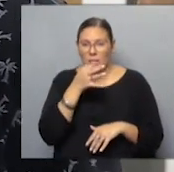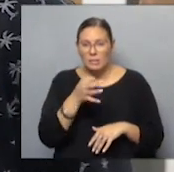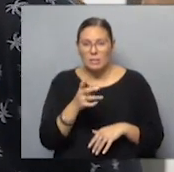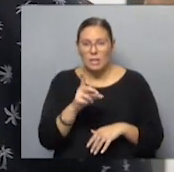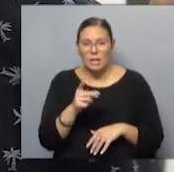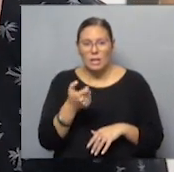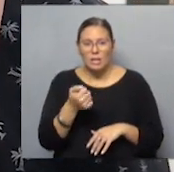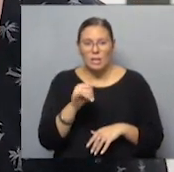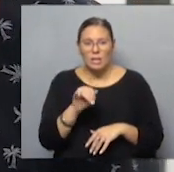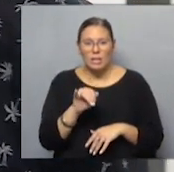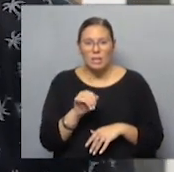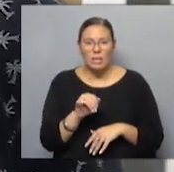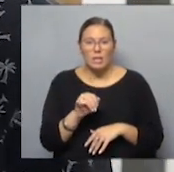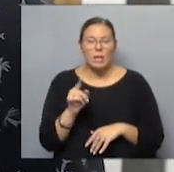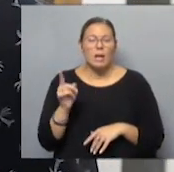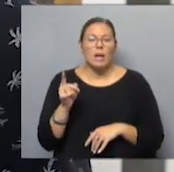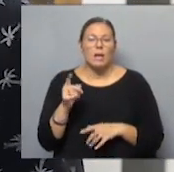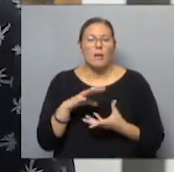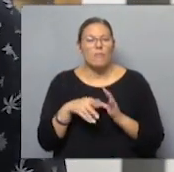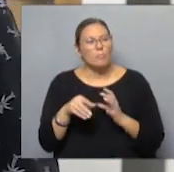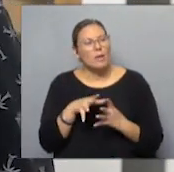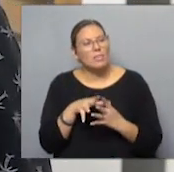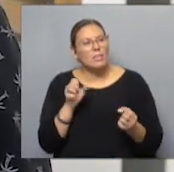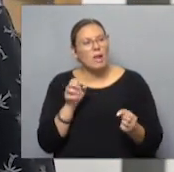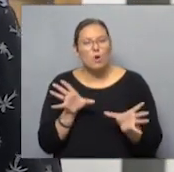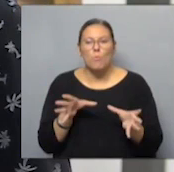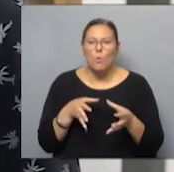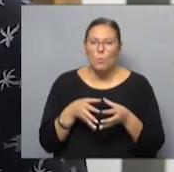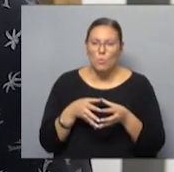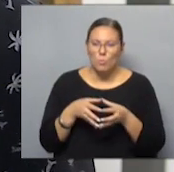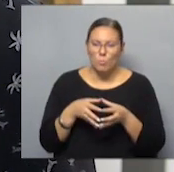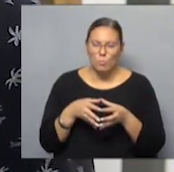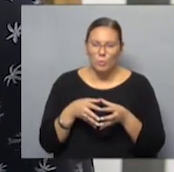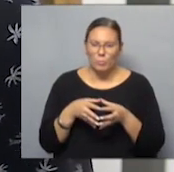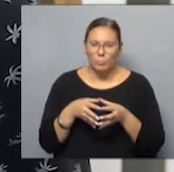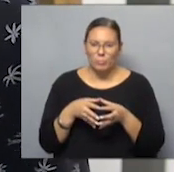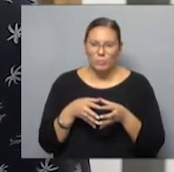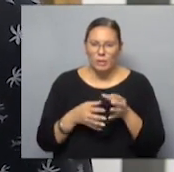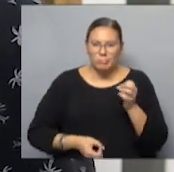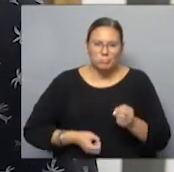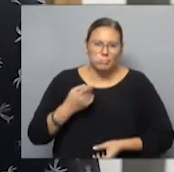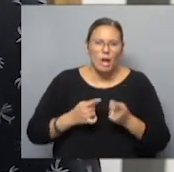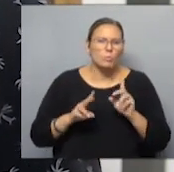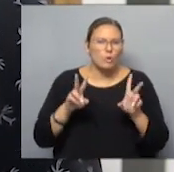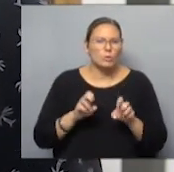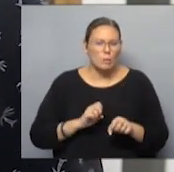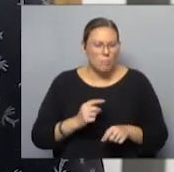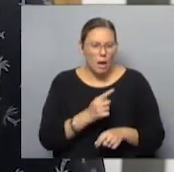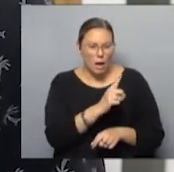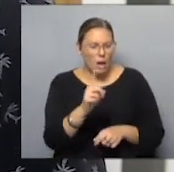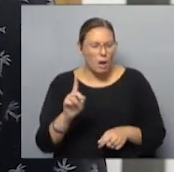recién, la manera de entenderse como grupalidad, exorcizando algunos temas